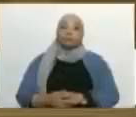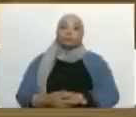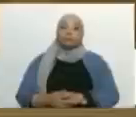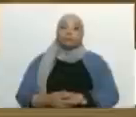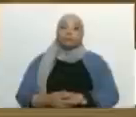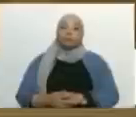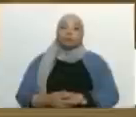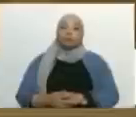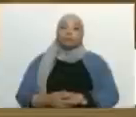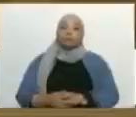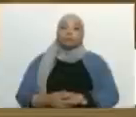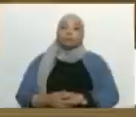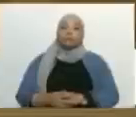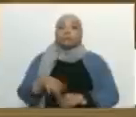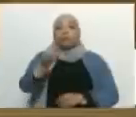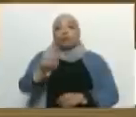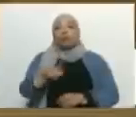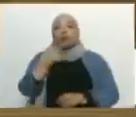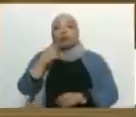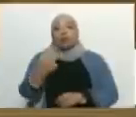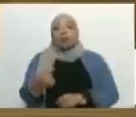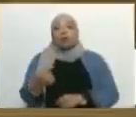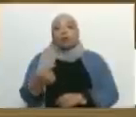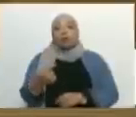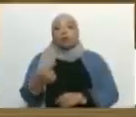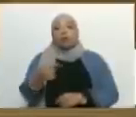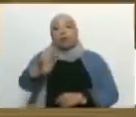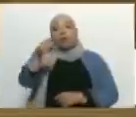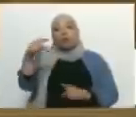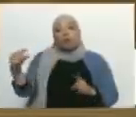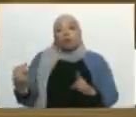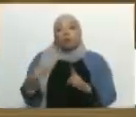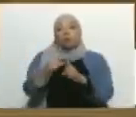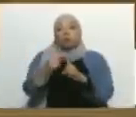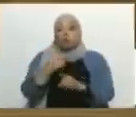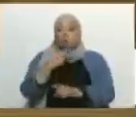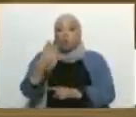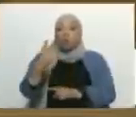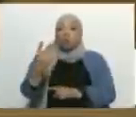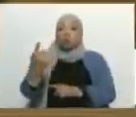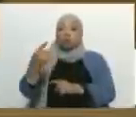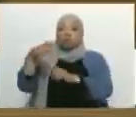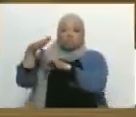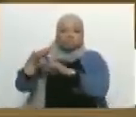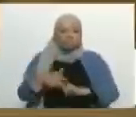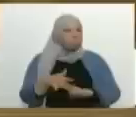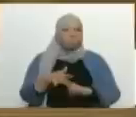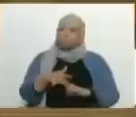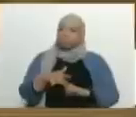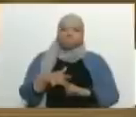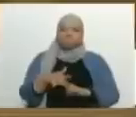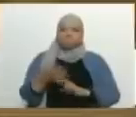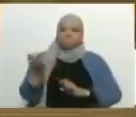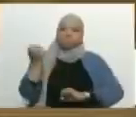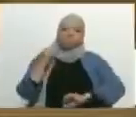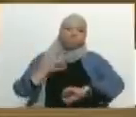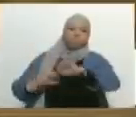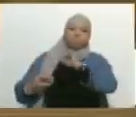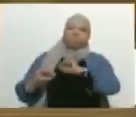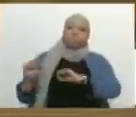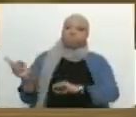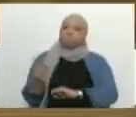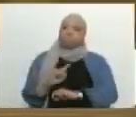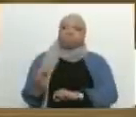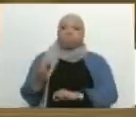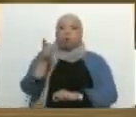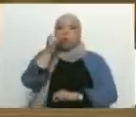Quiero decir también que sus palabras no nos amedrentan, ni a los hombres